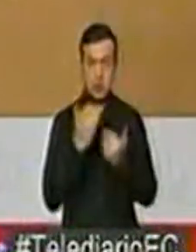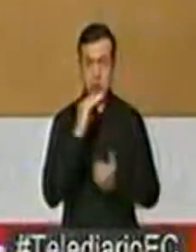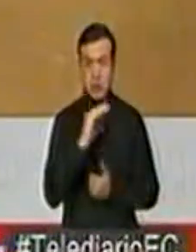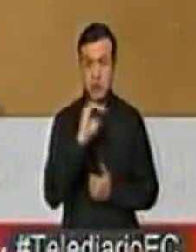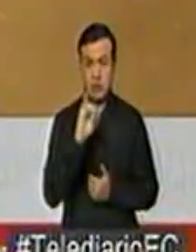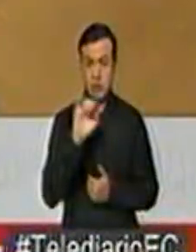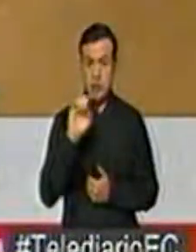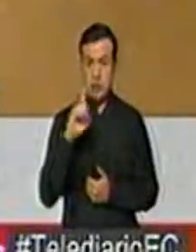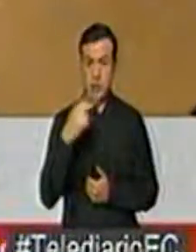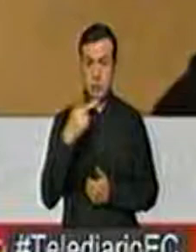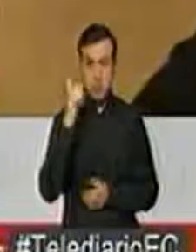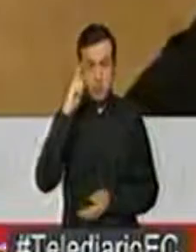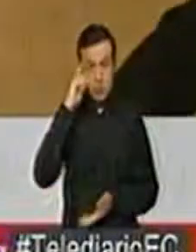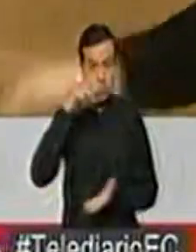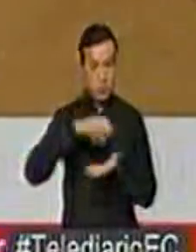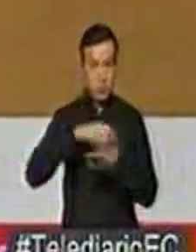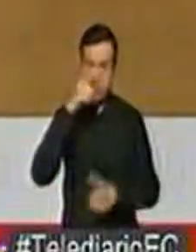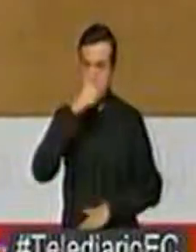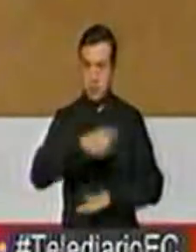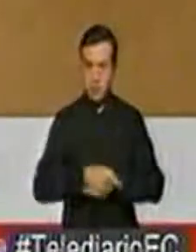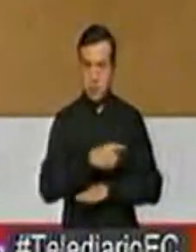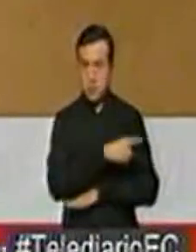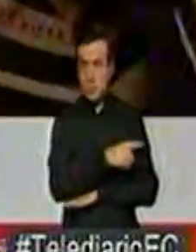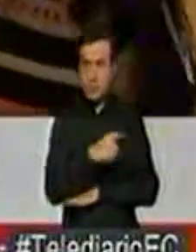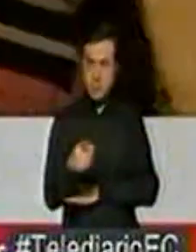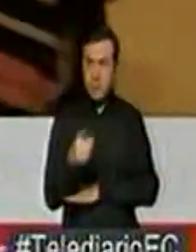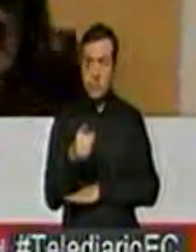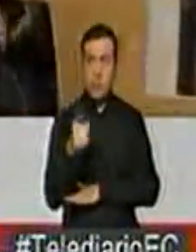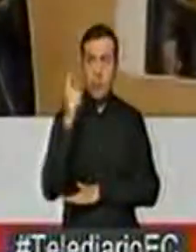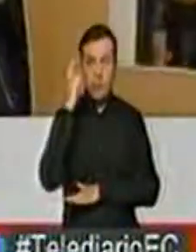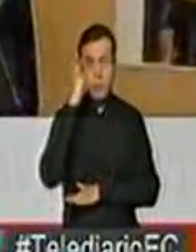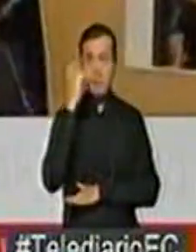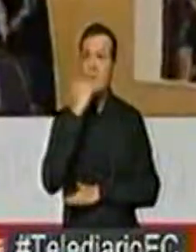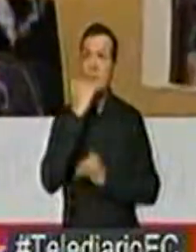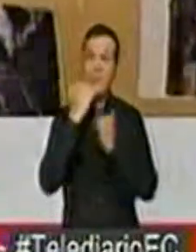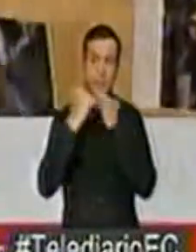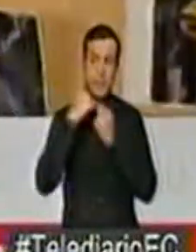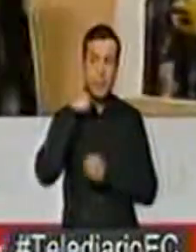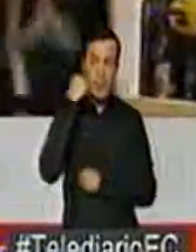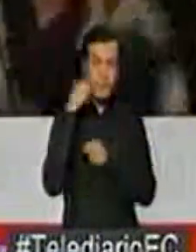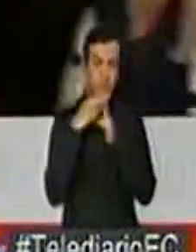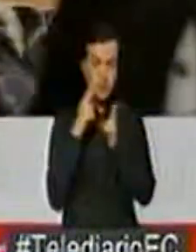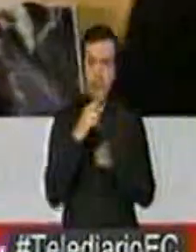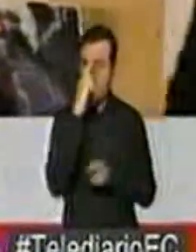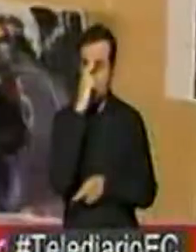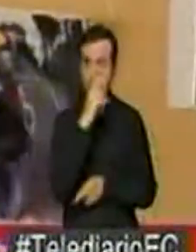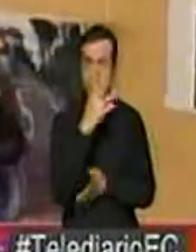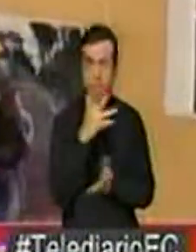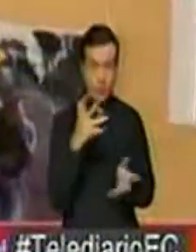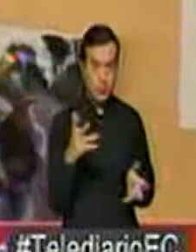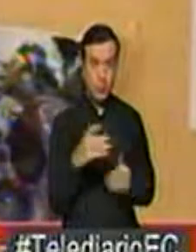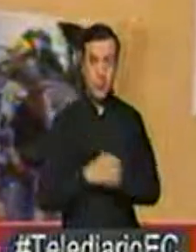que exija al Estado ecuatoriano que responda por lo que él considera una violación a los derechos humanos de los manifestantes.